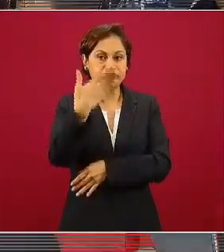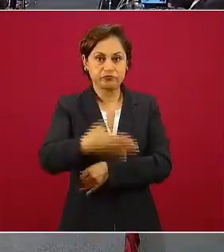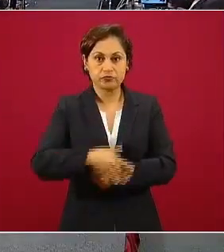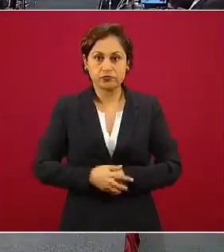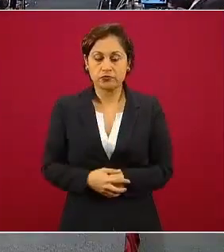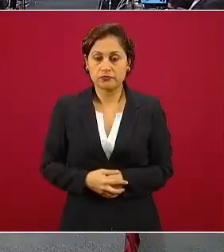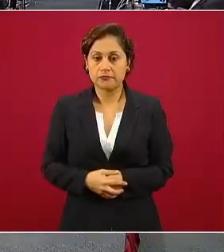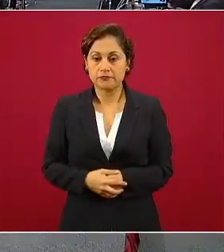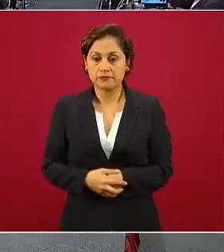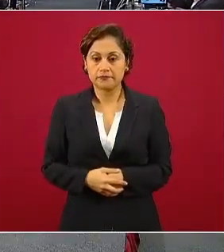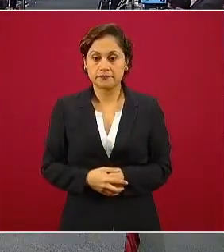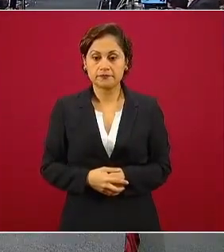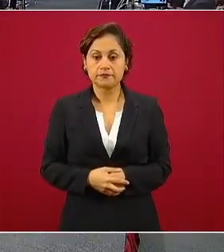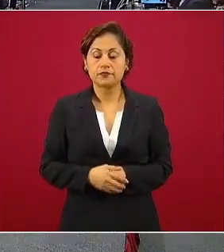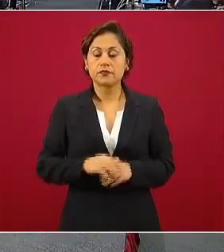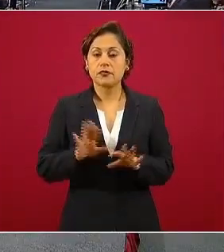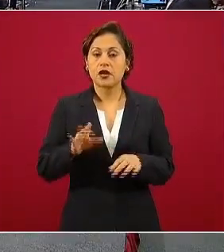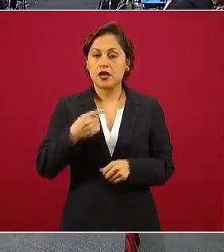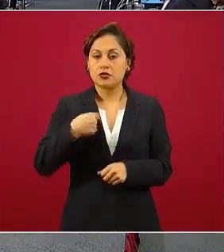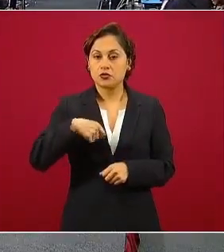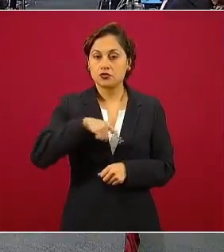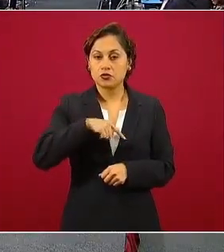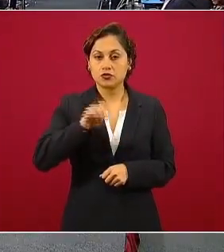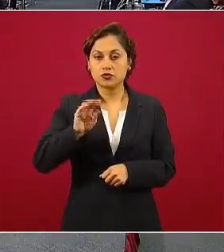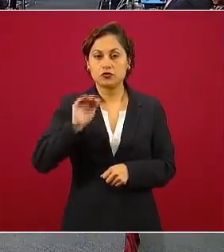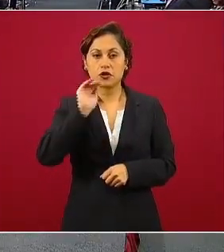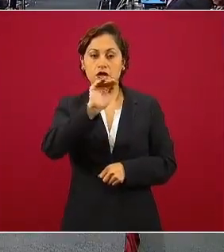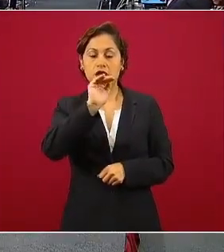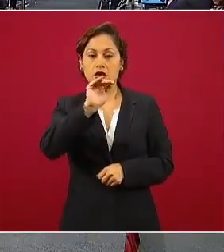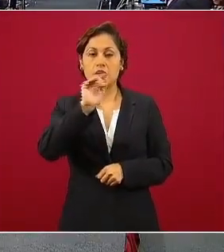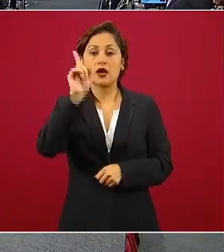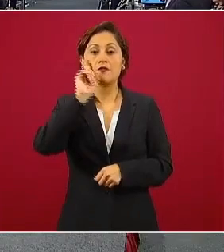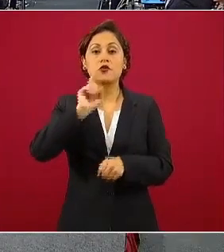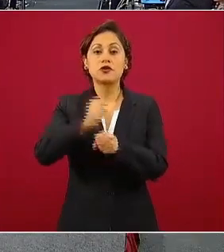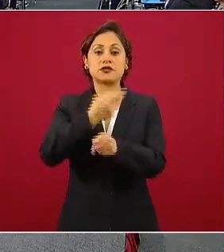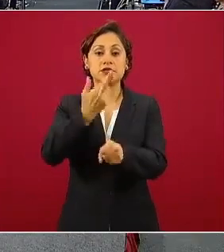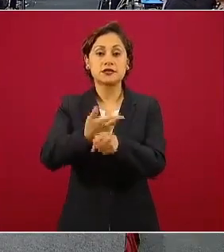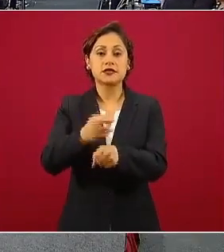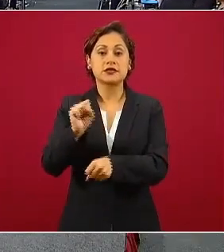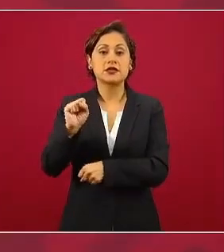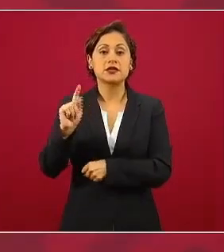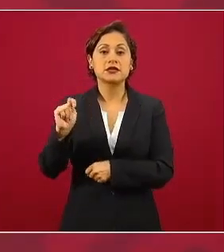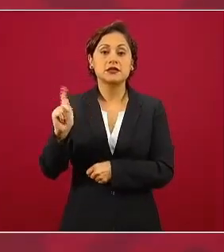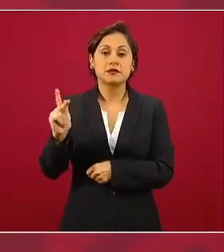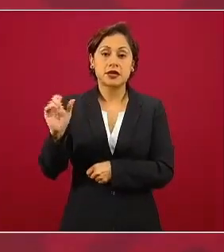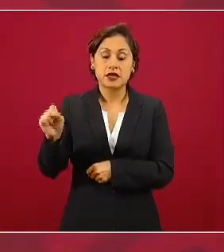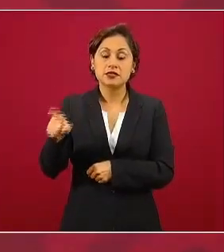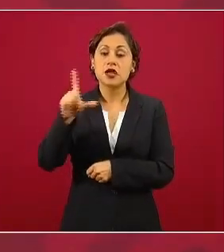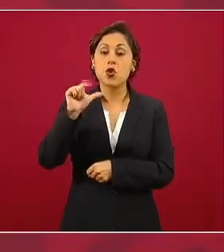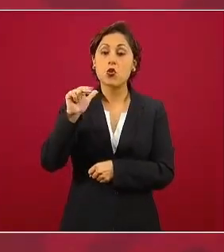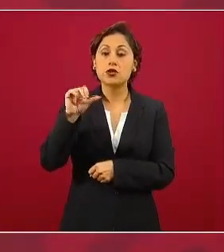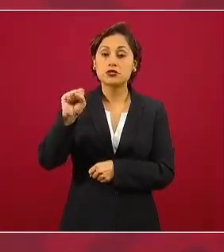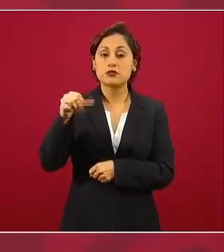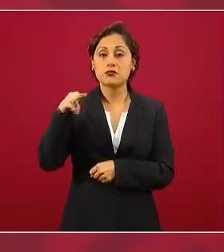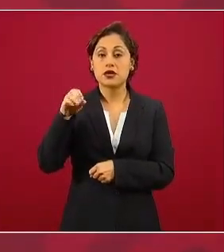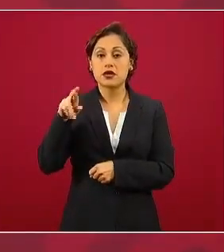más. Vamos a pedirle a la secretaria del Trabajo, a Luisa María, que